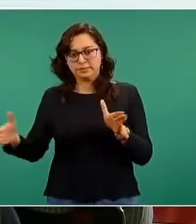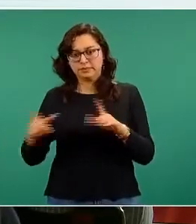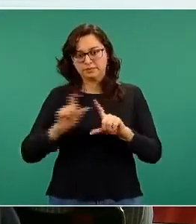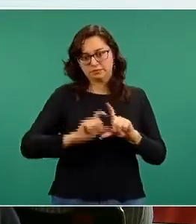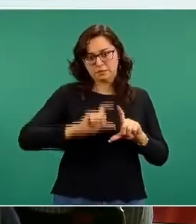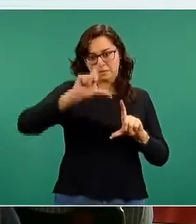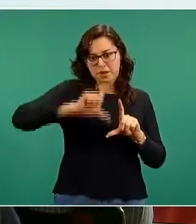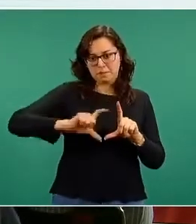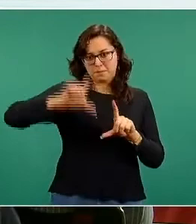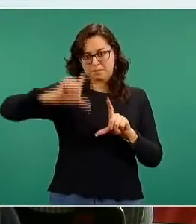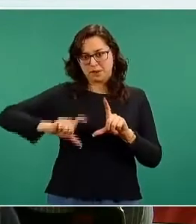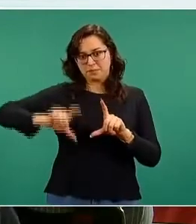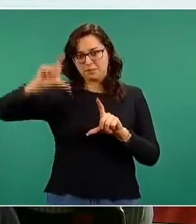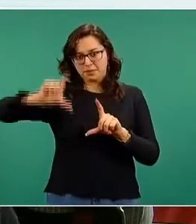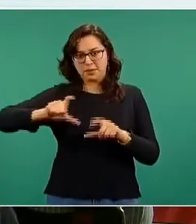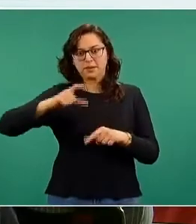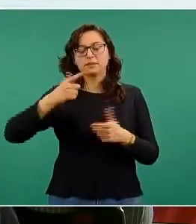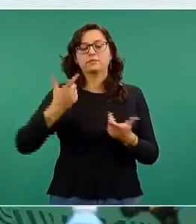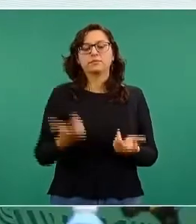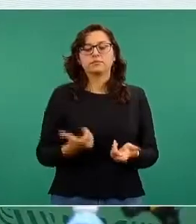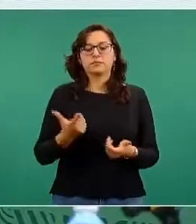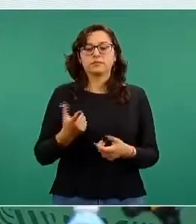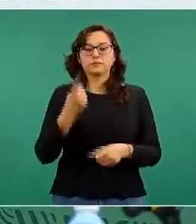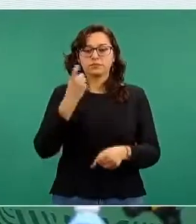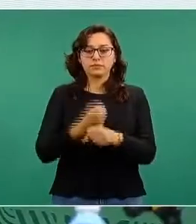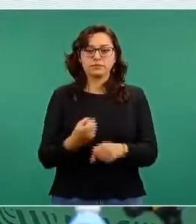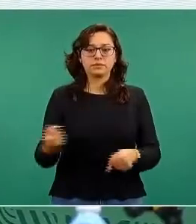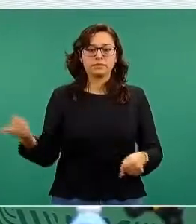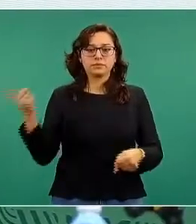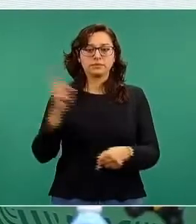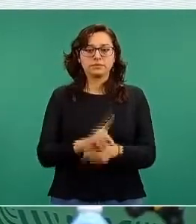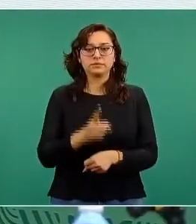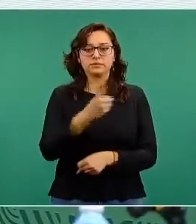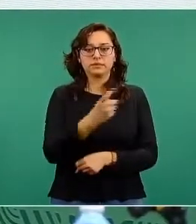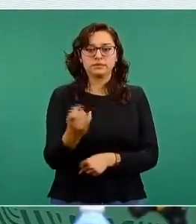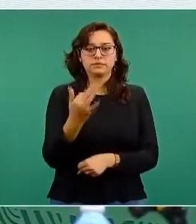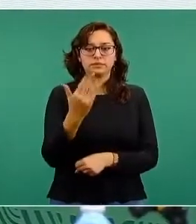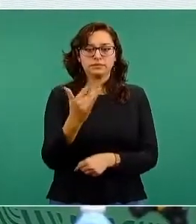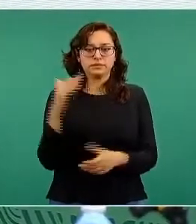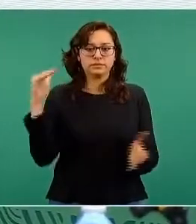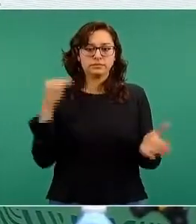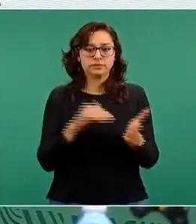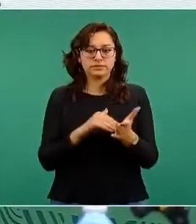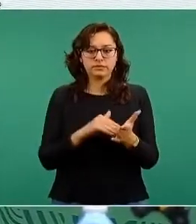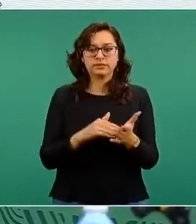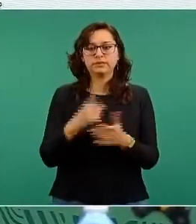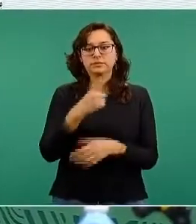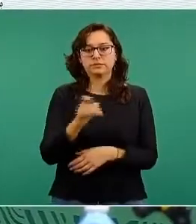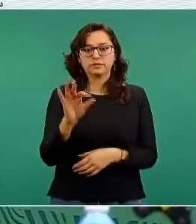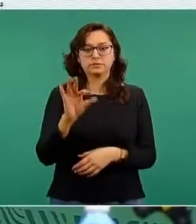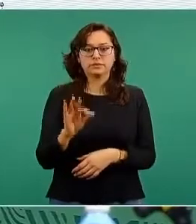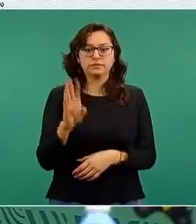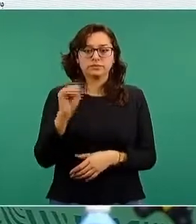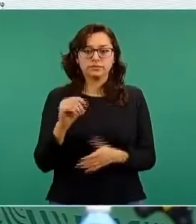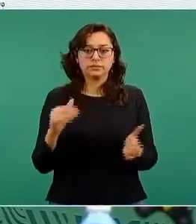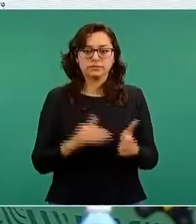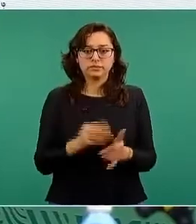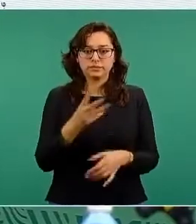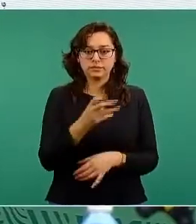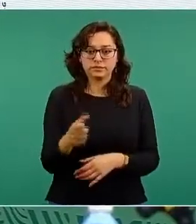precisamente estos. El primero se puso casi 150,000 dosis,